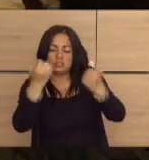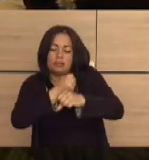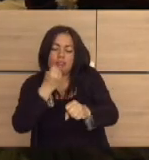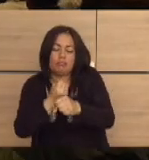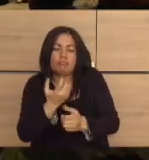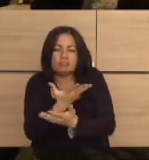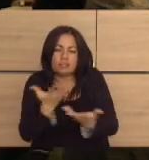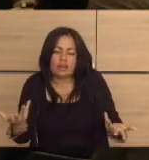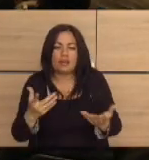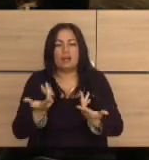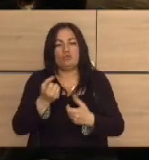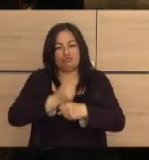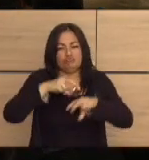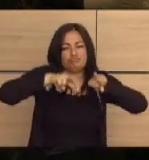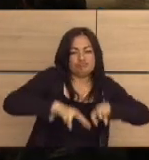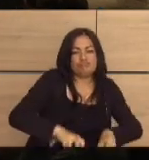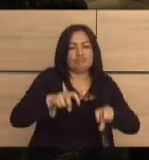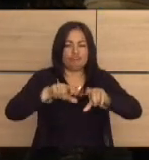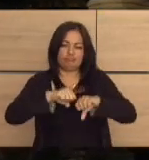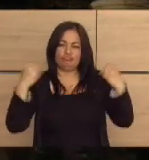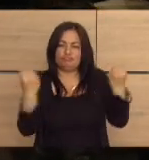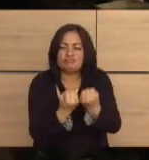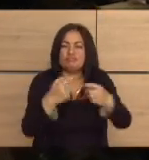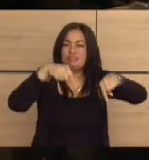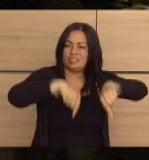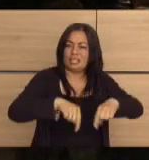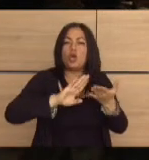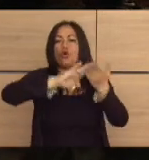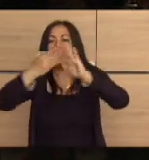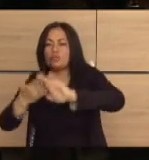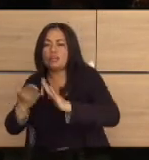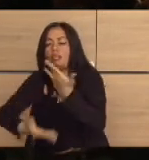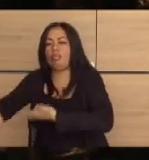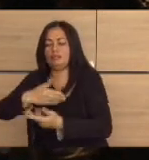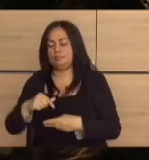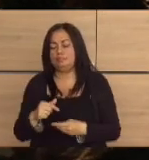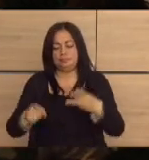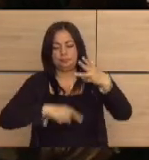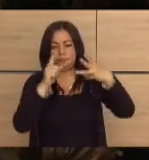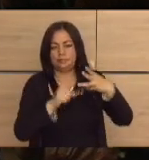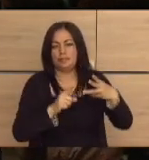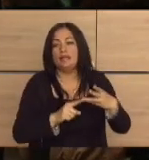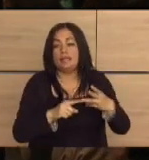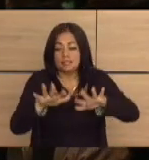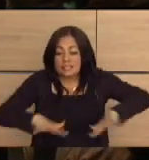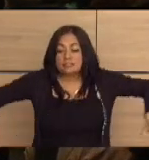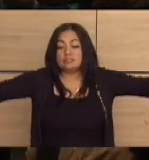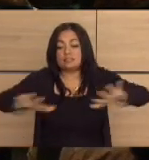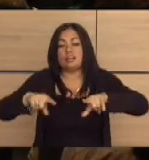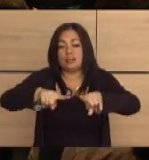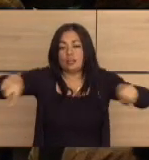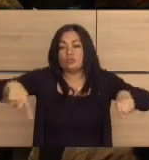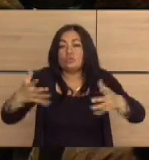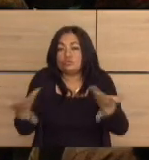para poder hacer diversos trabajos de aula y trabajos con la comunidad. Escenarios que nosotros como sector